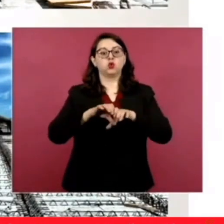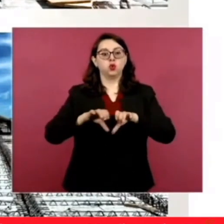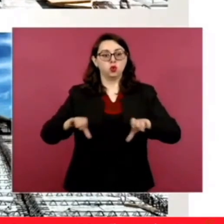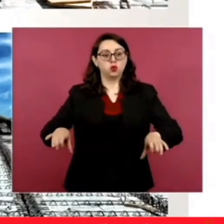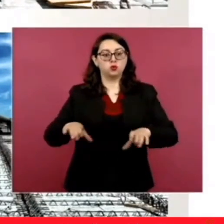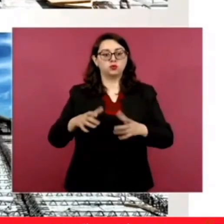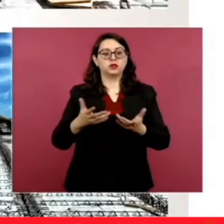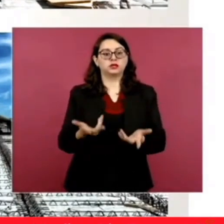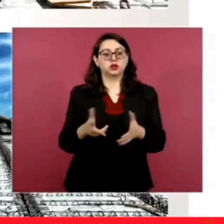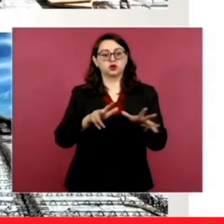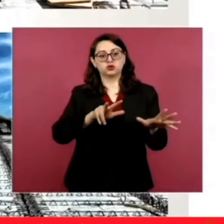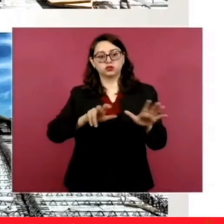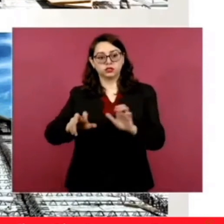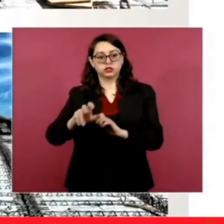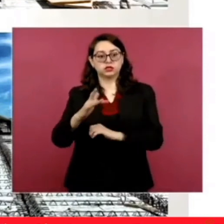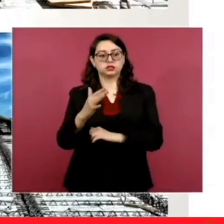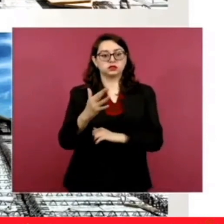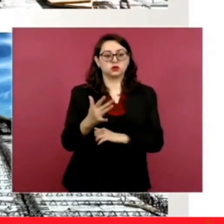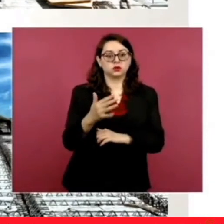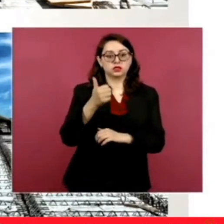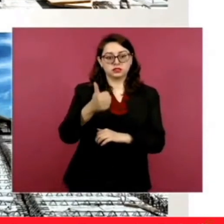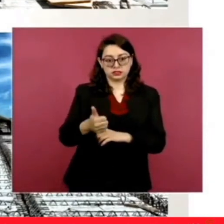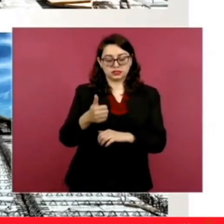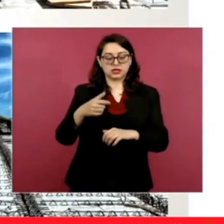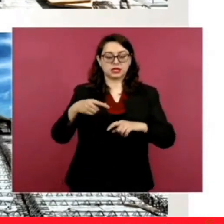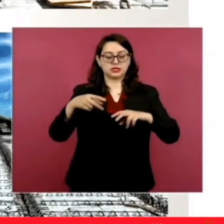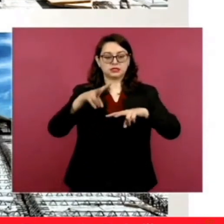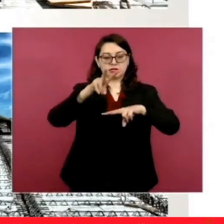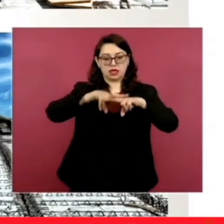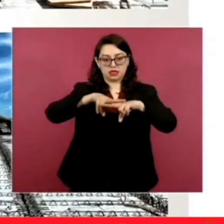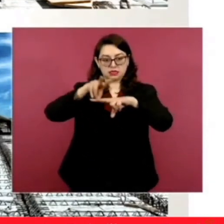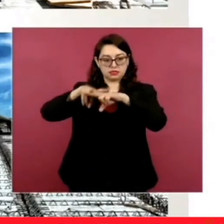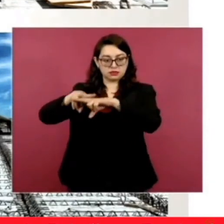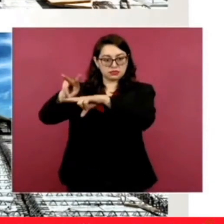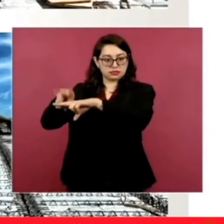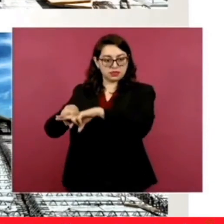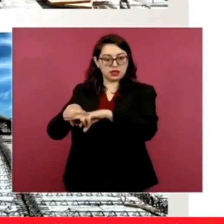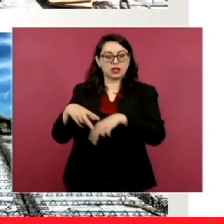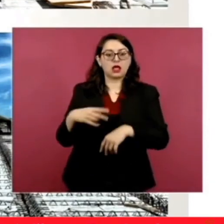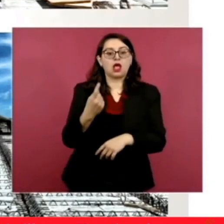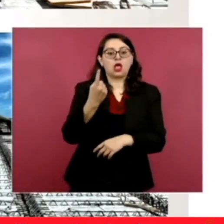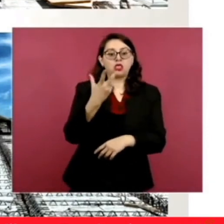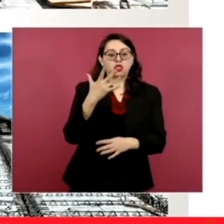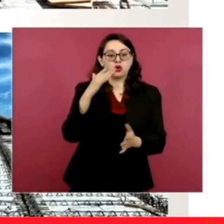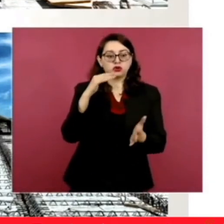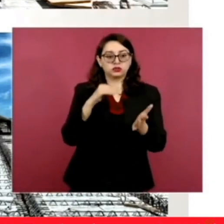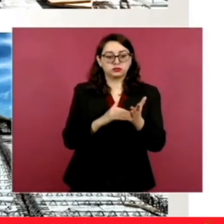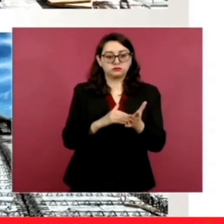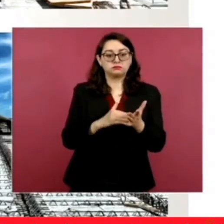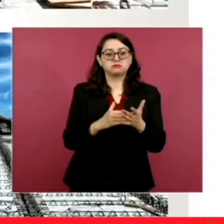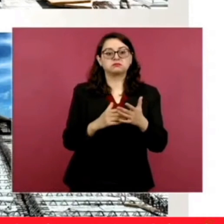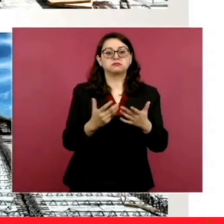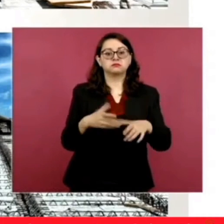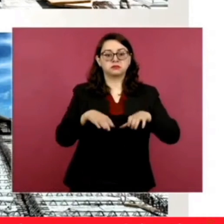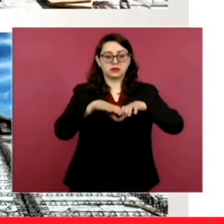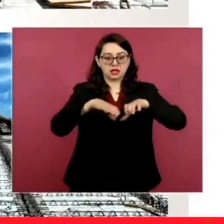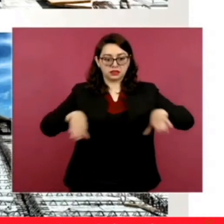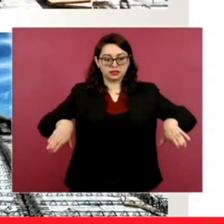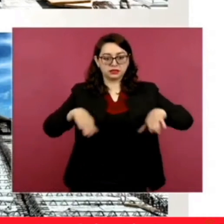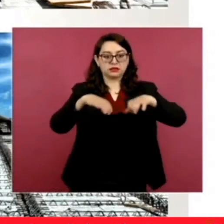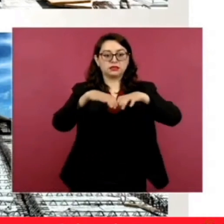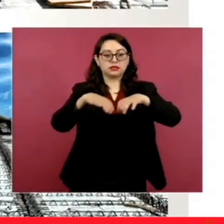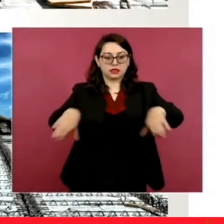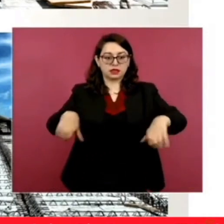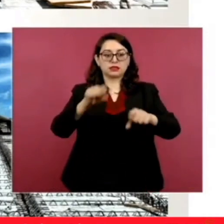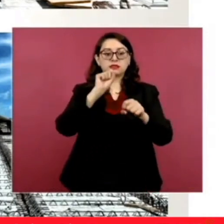cabezales, 856 traves ya montadas, más de 2.000 tabletas ya también montadas, así como 2 kilómetros de losa sobre